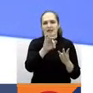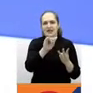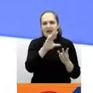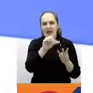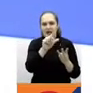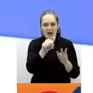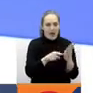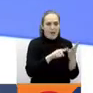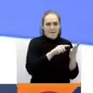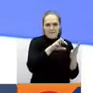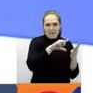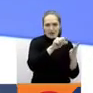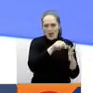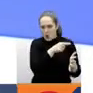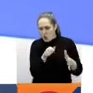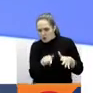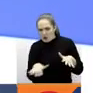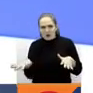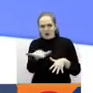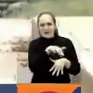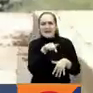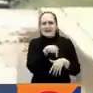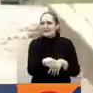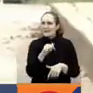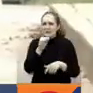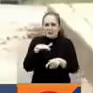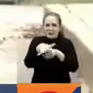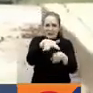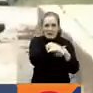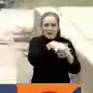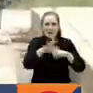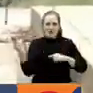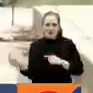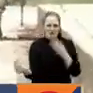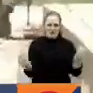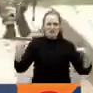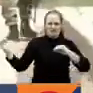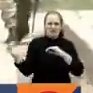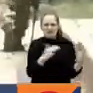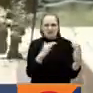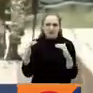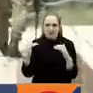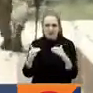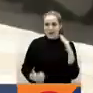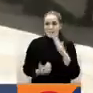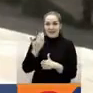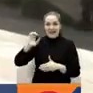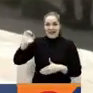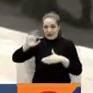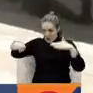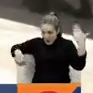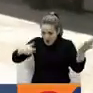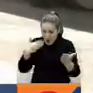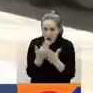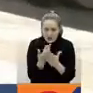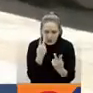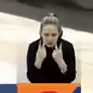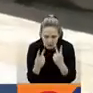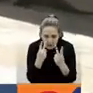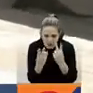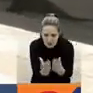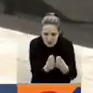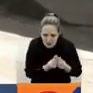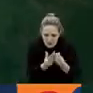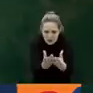más afectados por las acciones de los grupos armados ilegales. En lo corrido de 2021, la Defensoría ha documentado 15 desplazamientos que afectaron a más